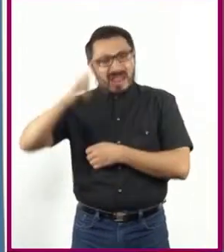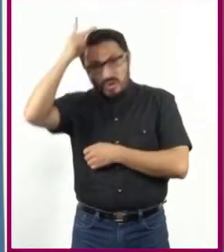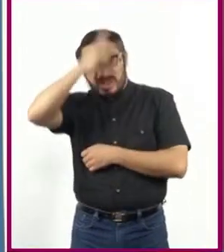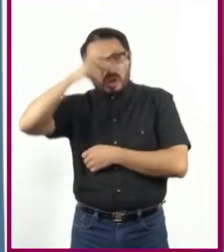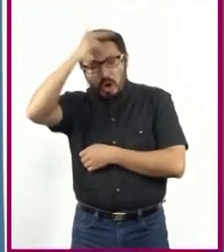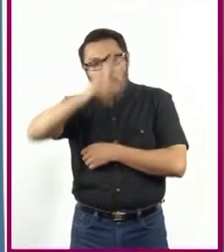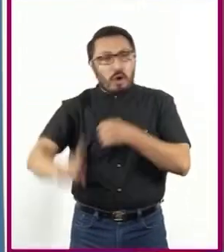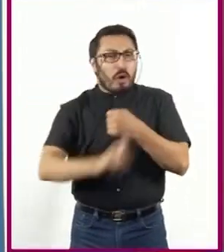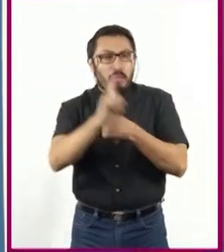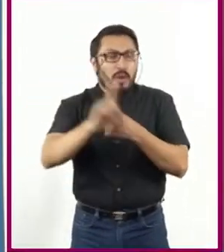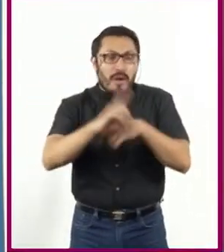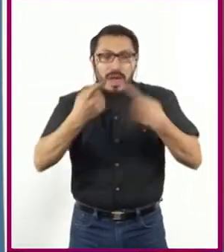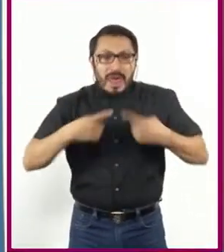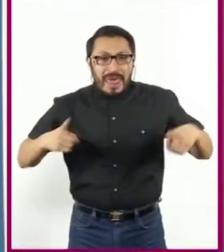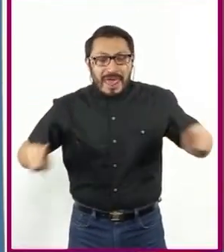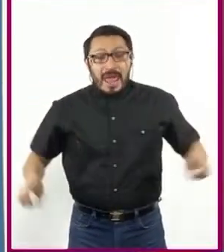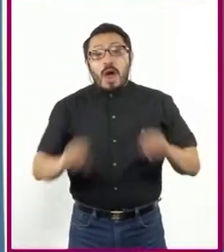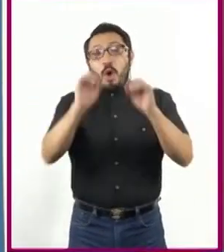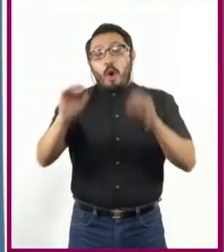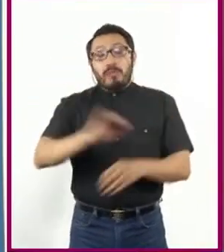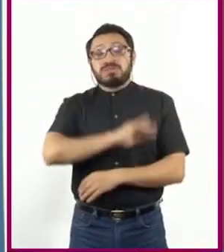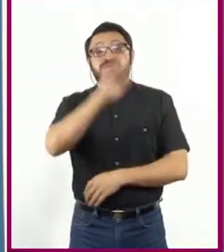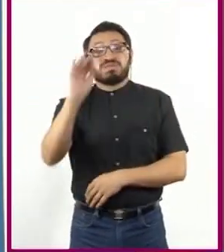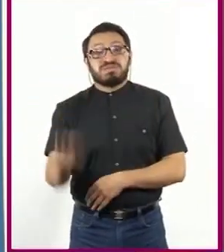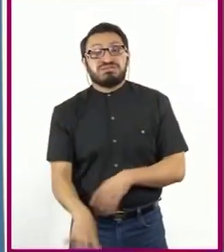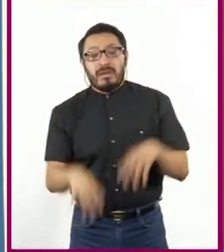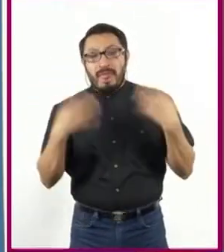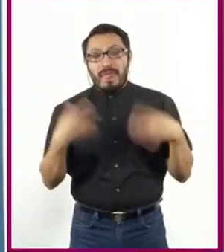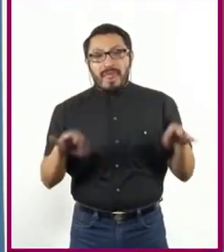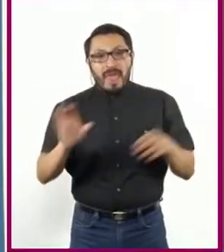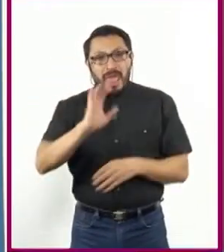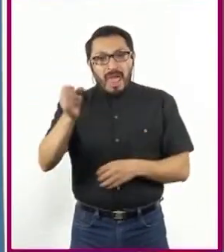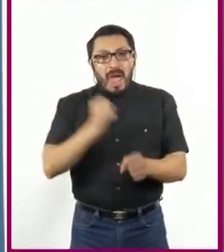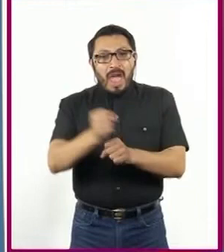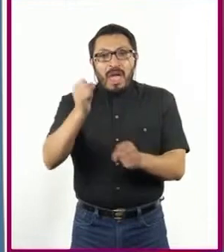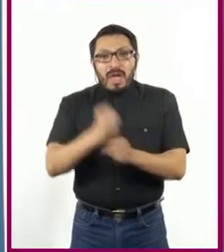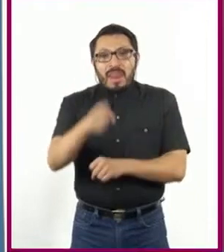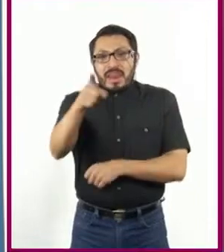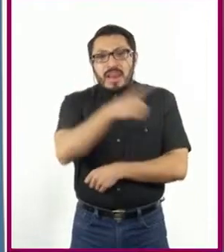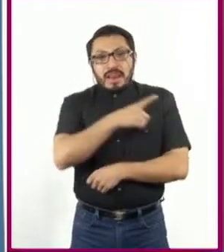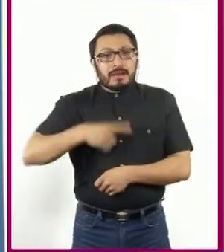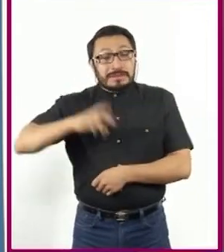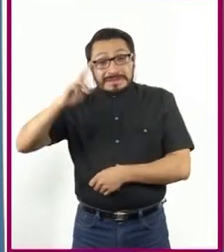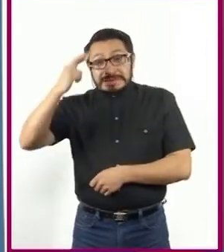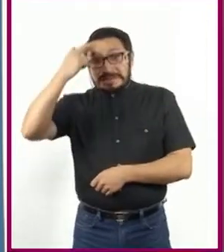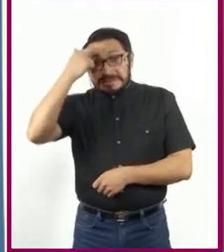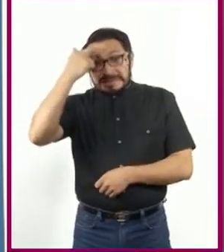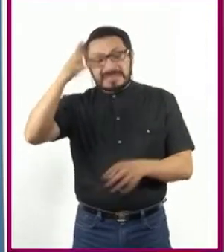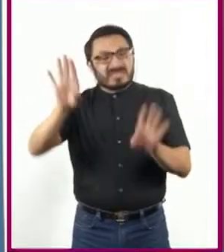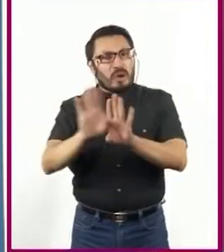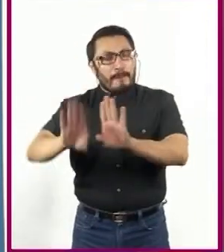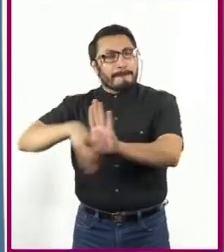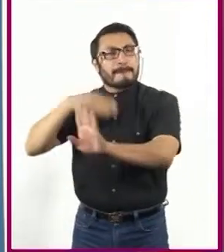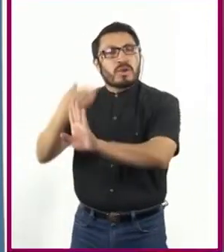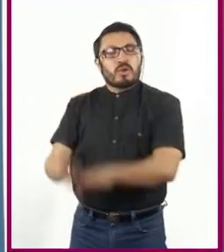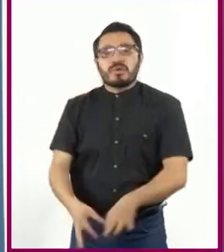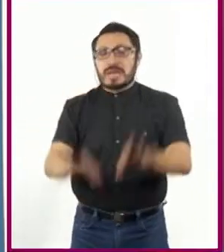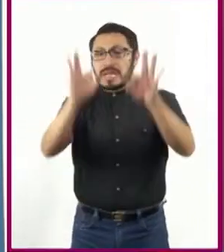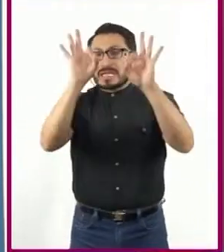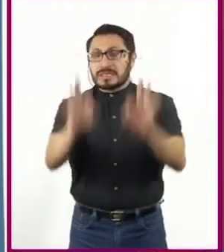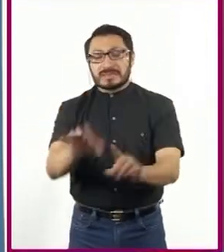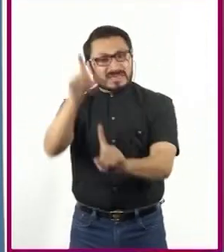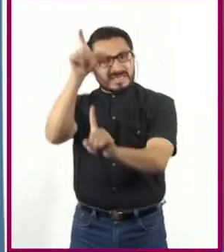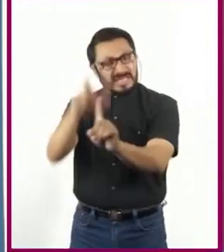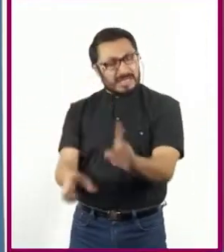de desarrollo o la muerte. Cuando se ejerce la violencia, debemos considerar que se atenta contra la integridad